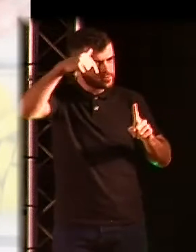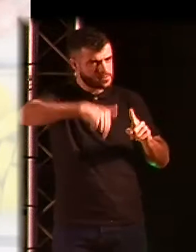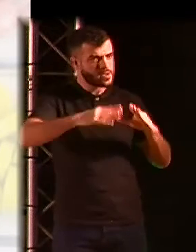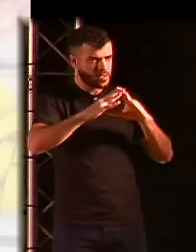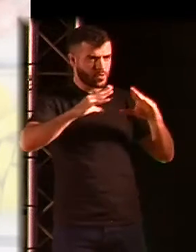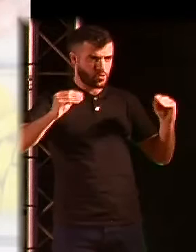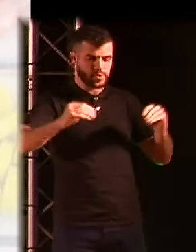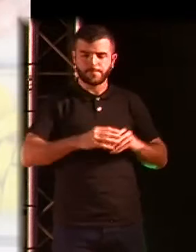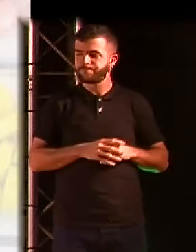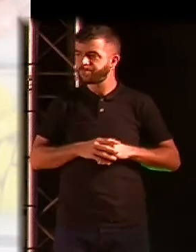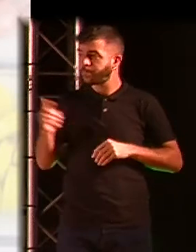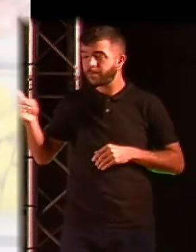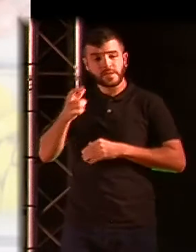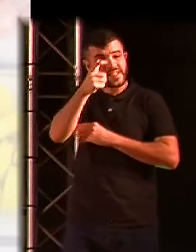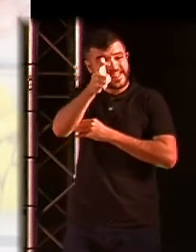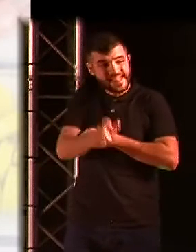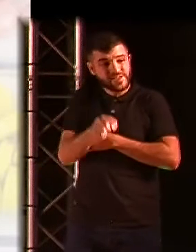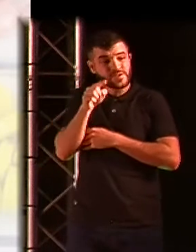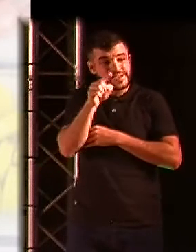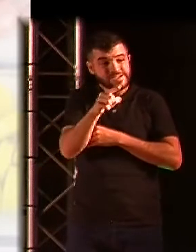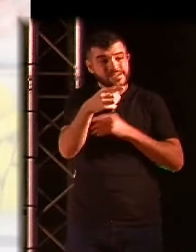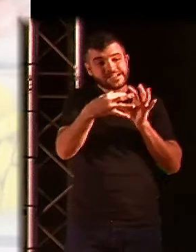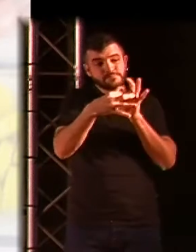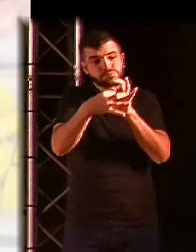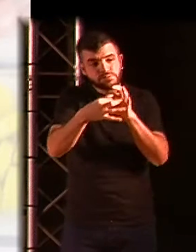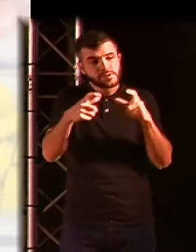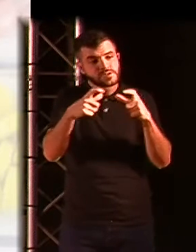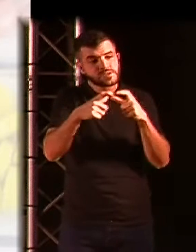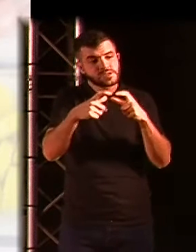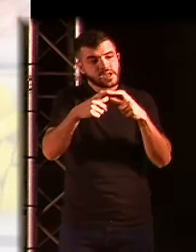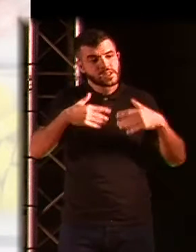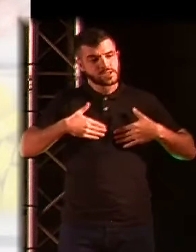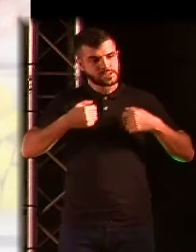Andalucía. Estos datos están referidos a tarjetas sanitarias de la Seguridad Social.